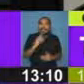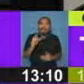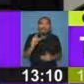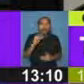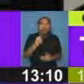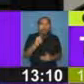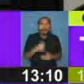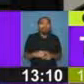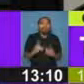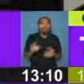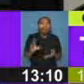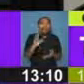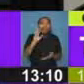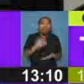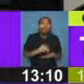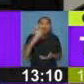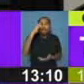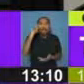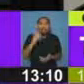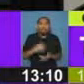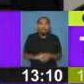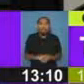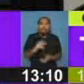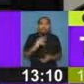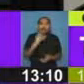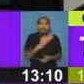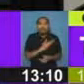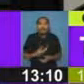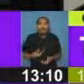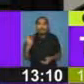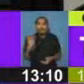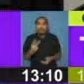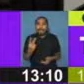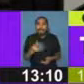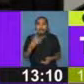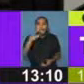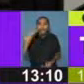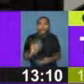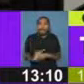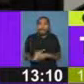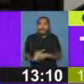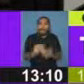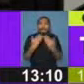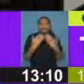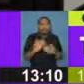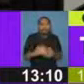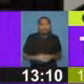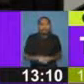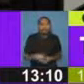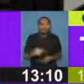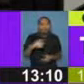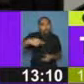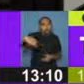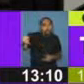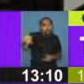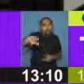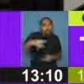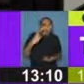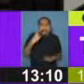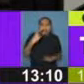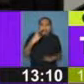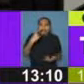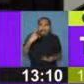legislatura Fabián Tejerina y también a todos los intendentes que han venido de distintas localidades Ahí está no lo